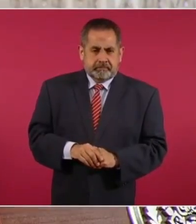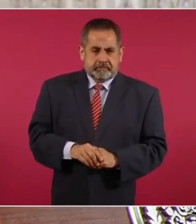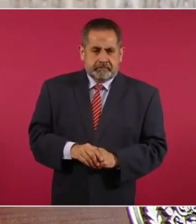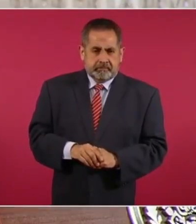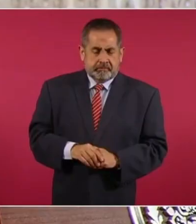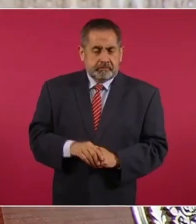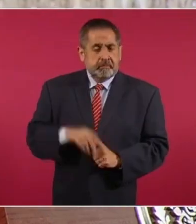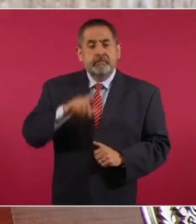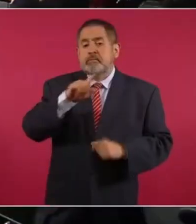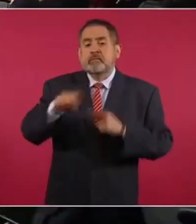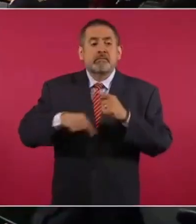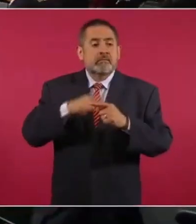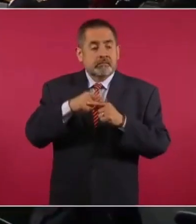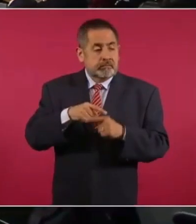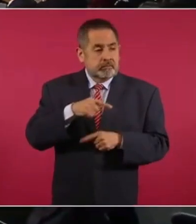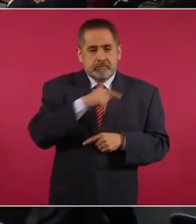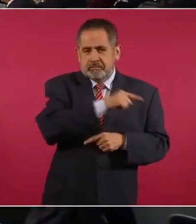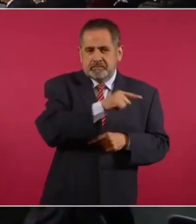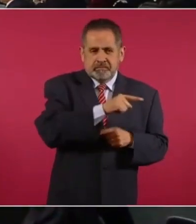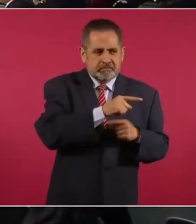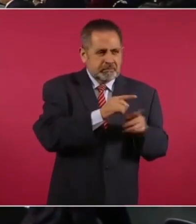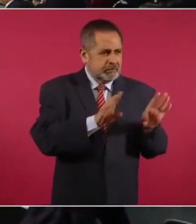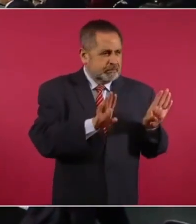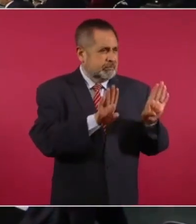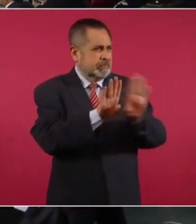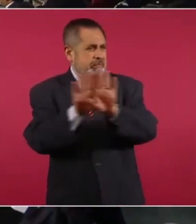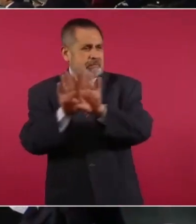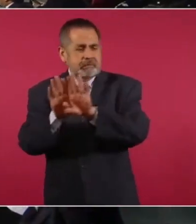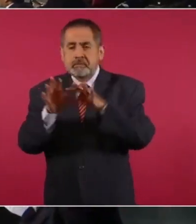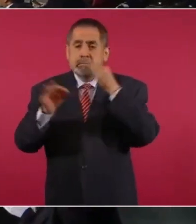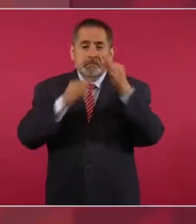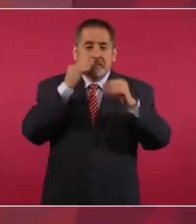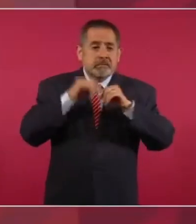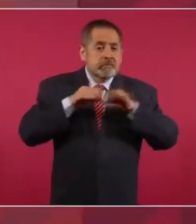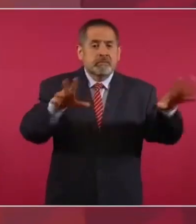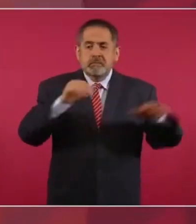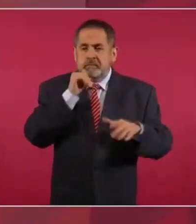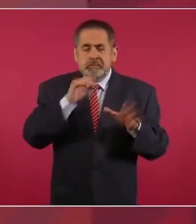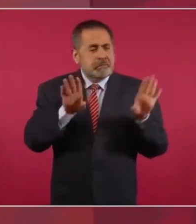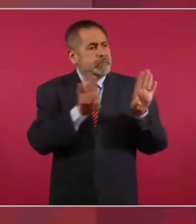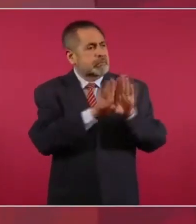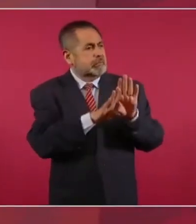Y luego cuando nos cerraron todos los medios,